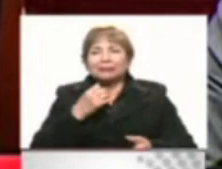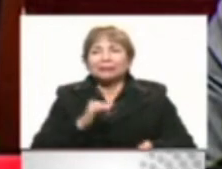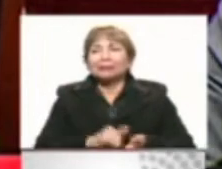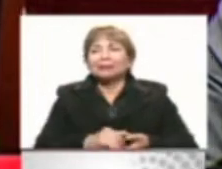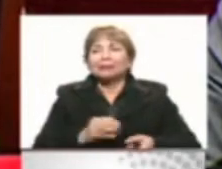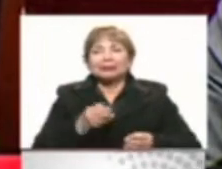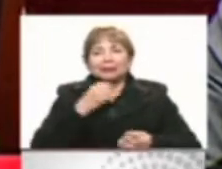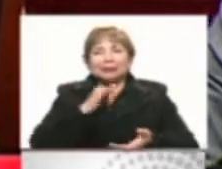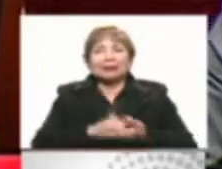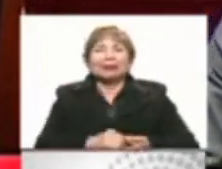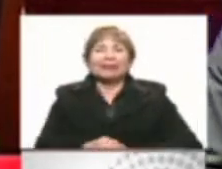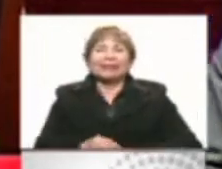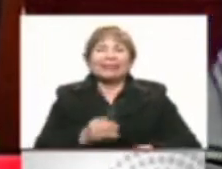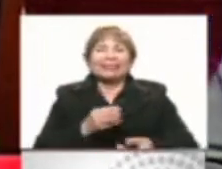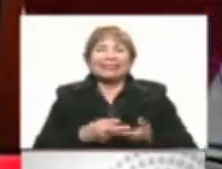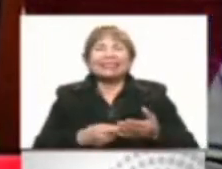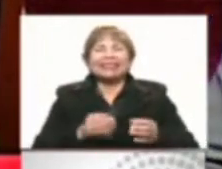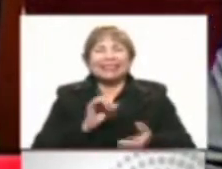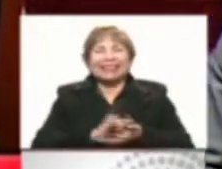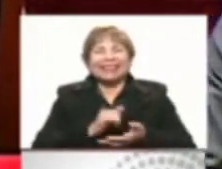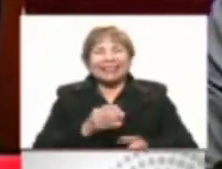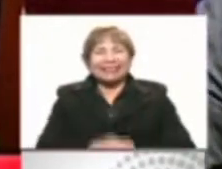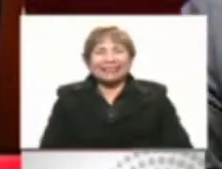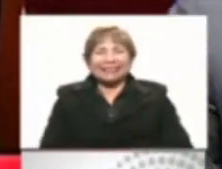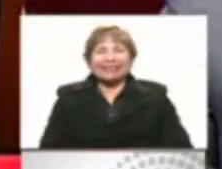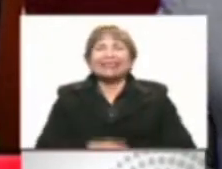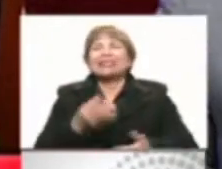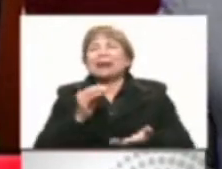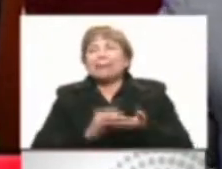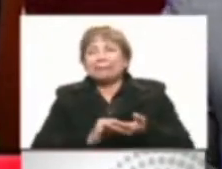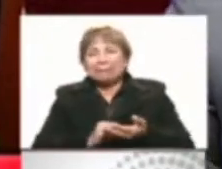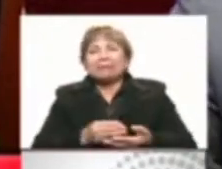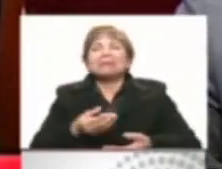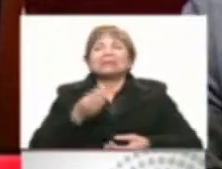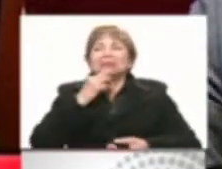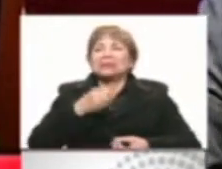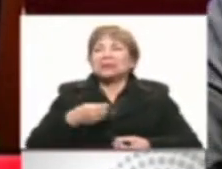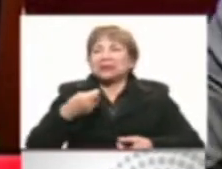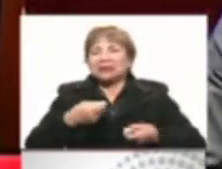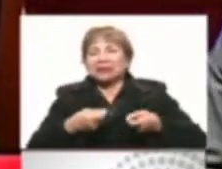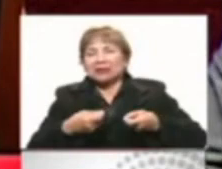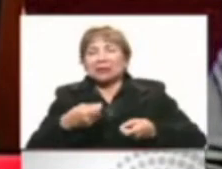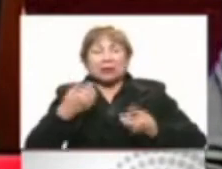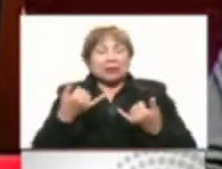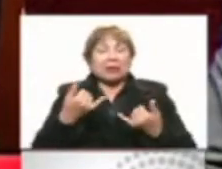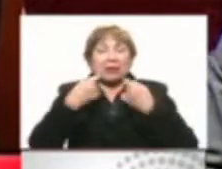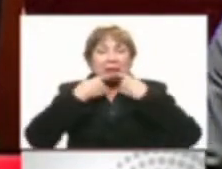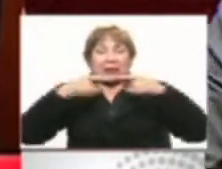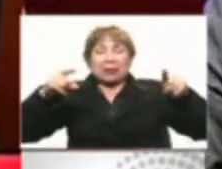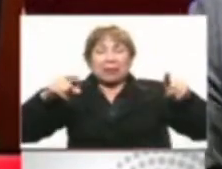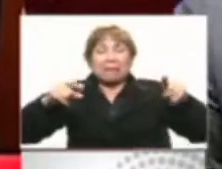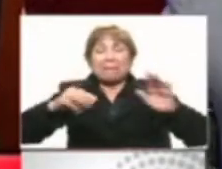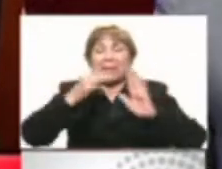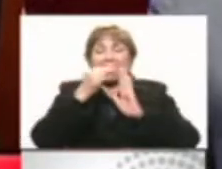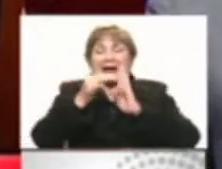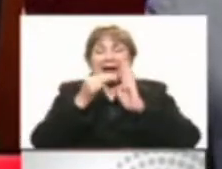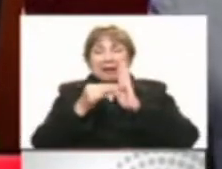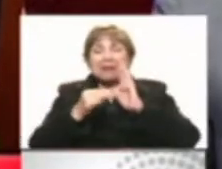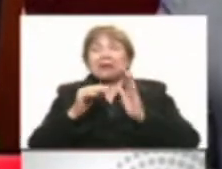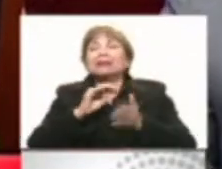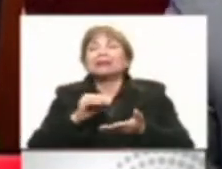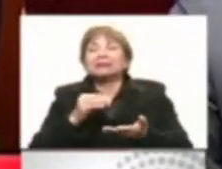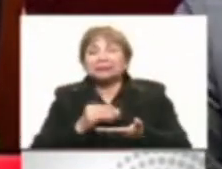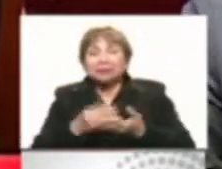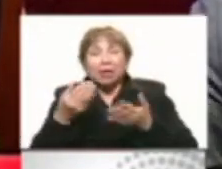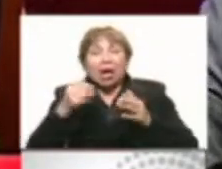enmarcado dentro de la política fiscal. El día de hoy se ha publicado el marco macroeconómico